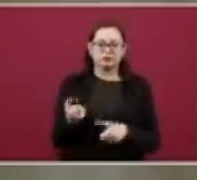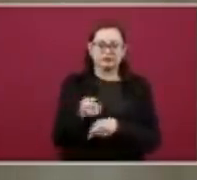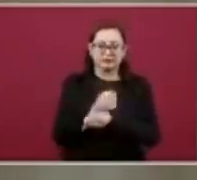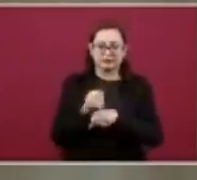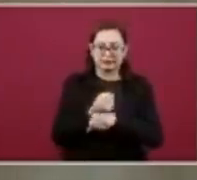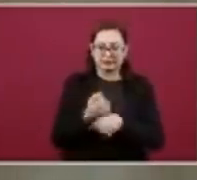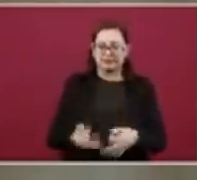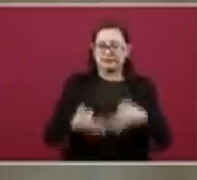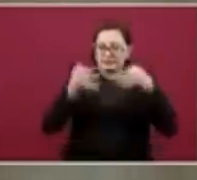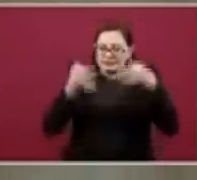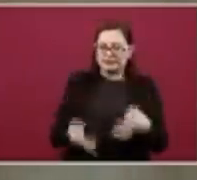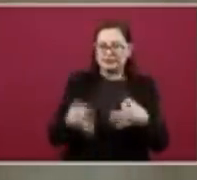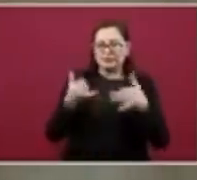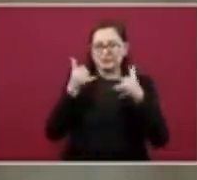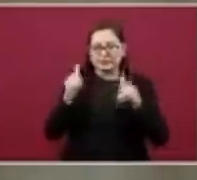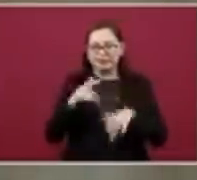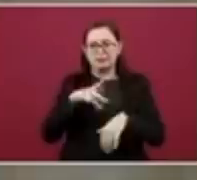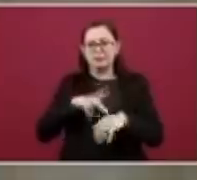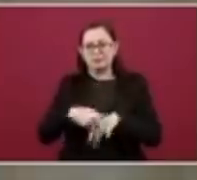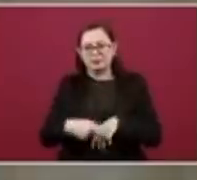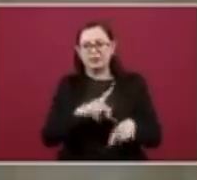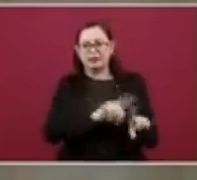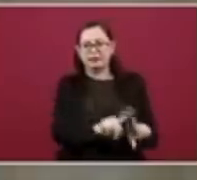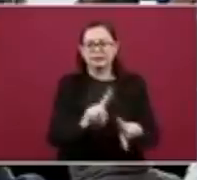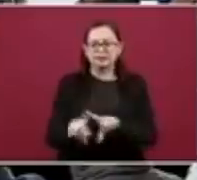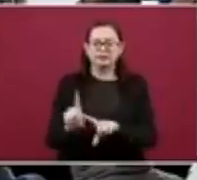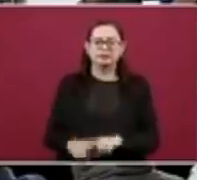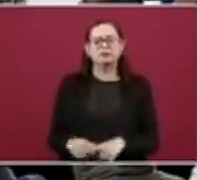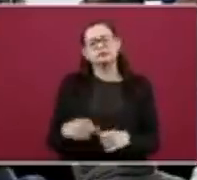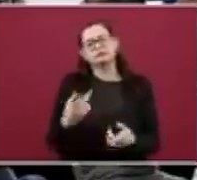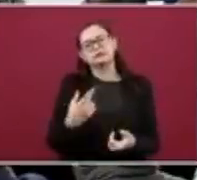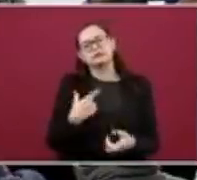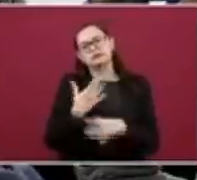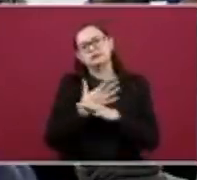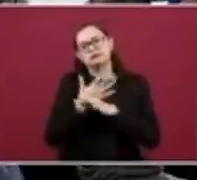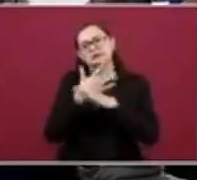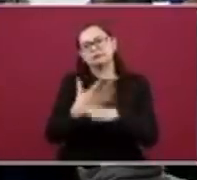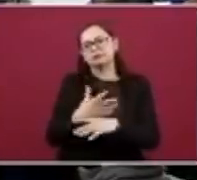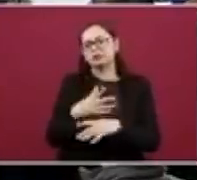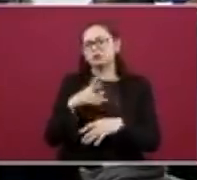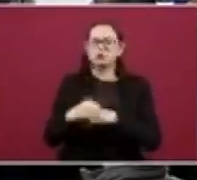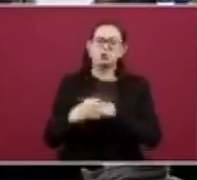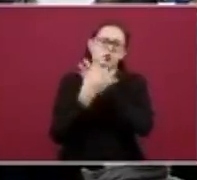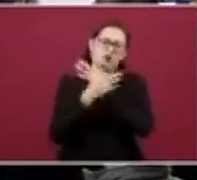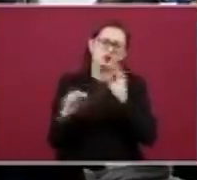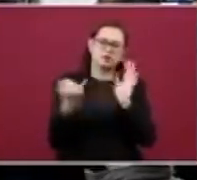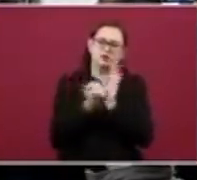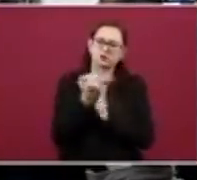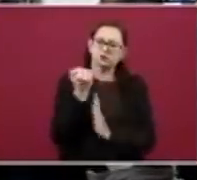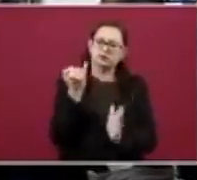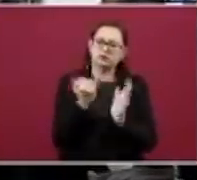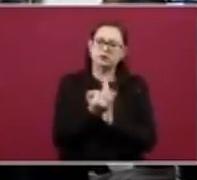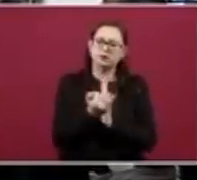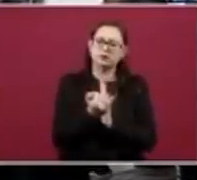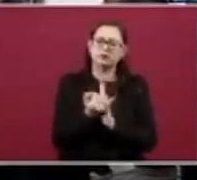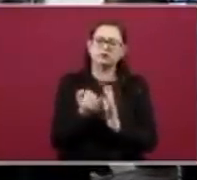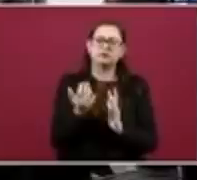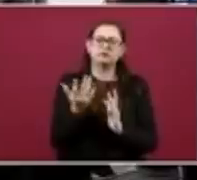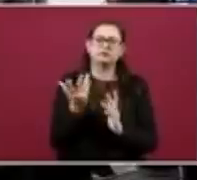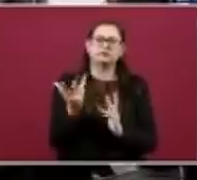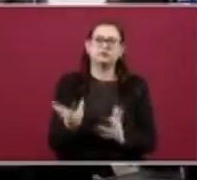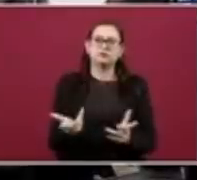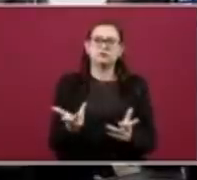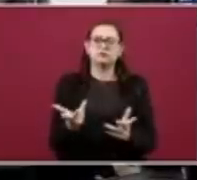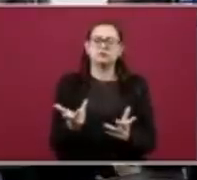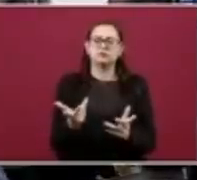sobre la no publicación del decreto para proteger En un sentido de cómo